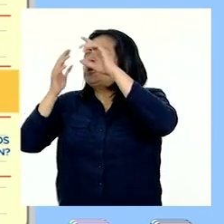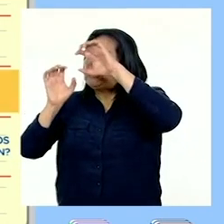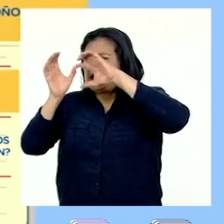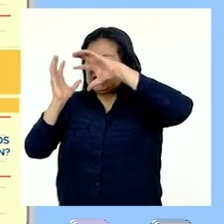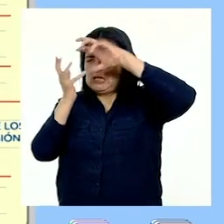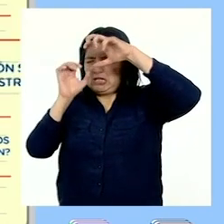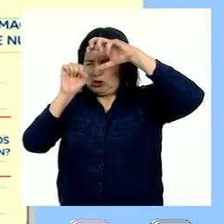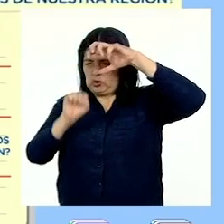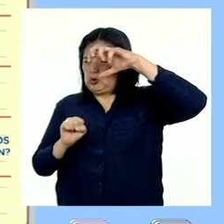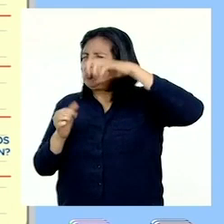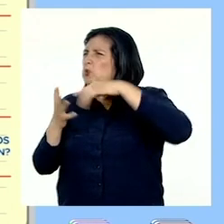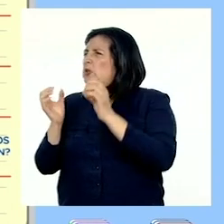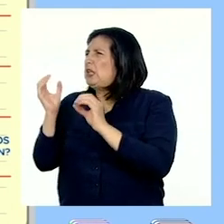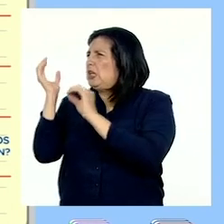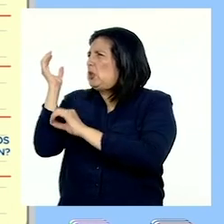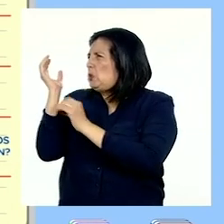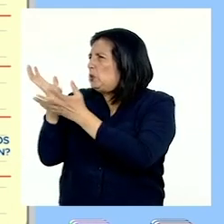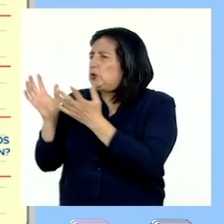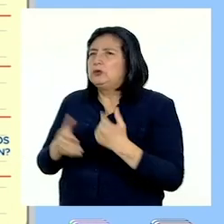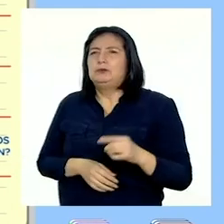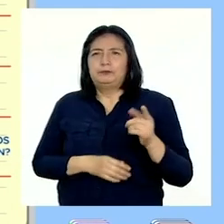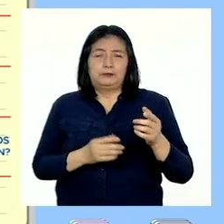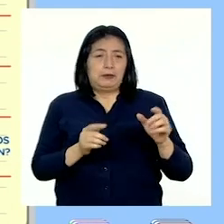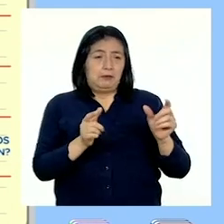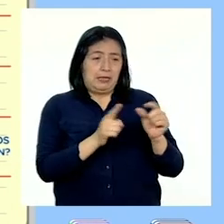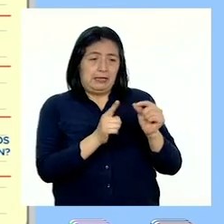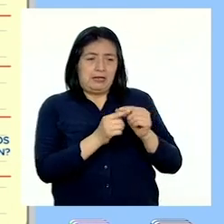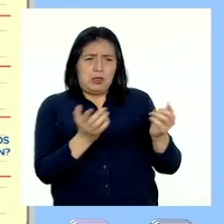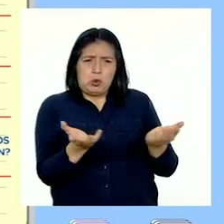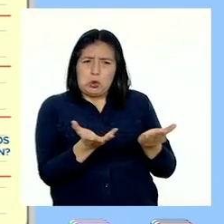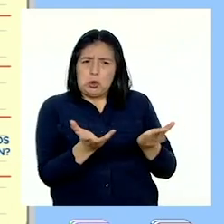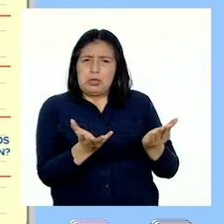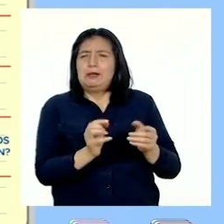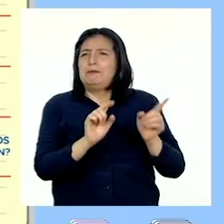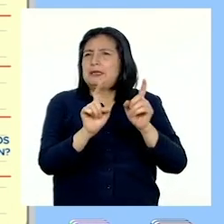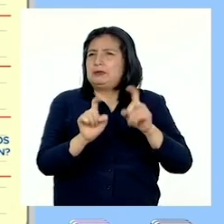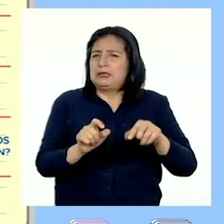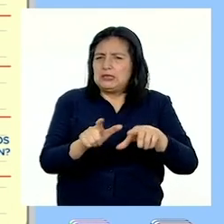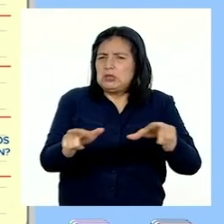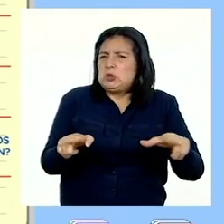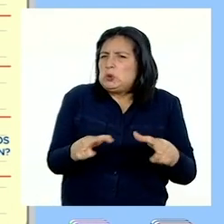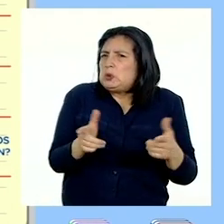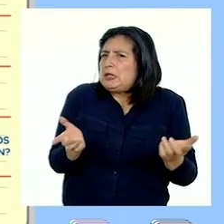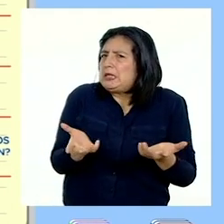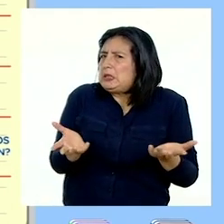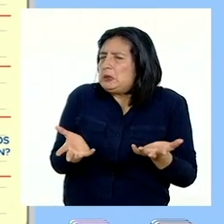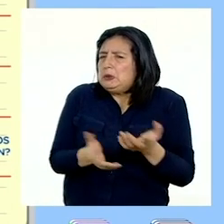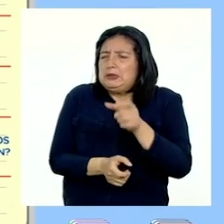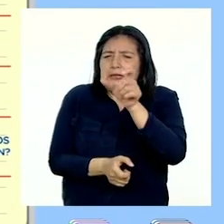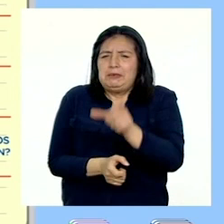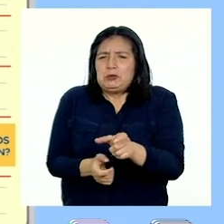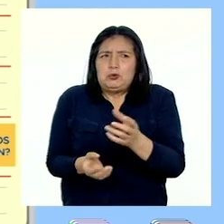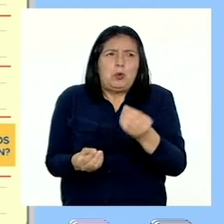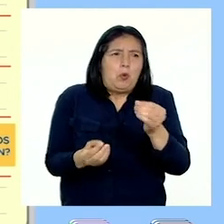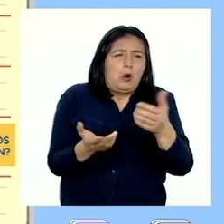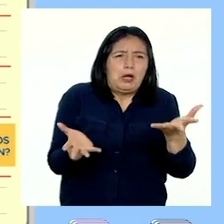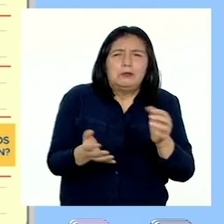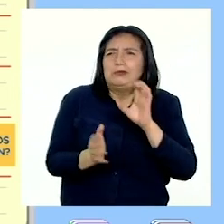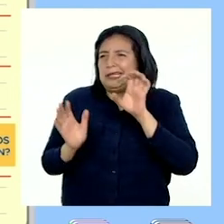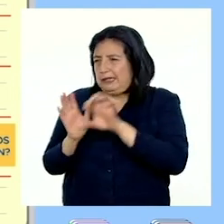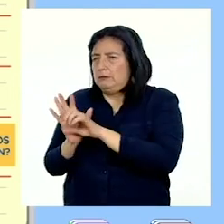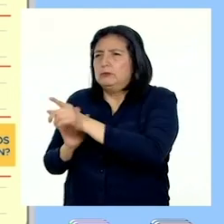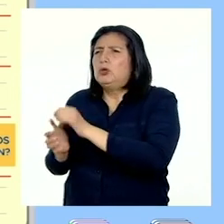sur? La palabra ¿dónde? Sirve para preguntar por el lugar en el que está alguien o algo, como